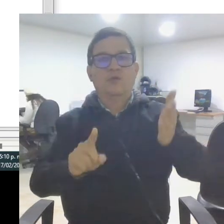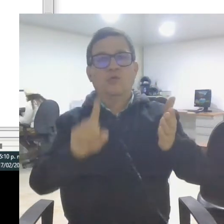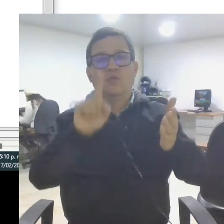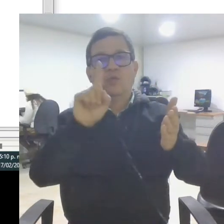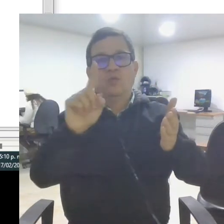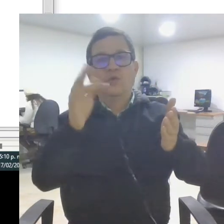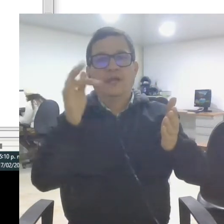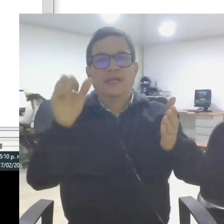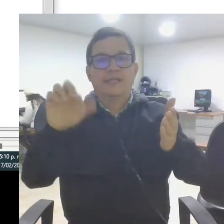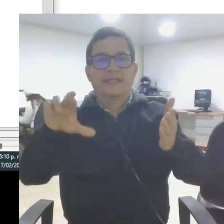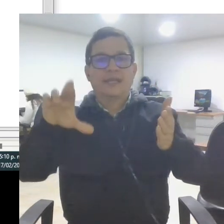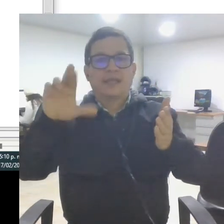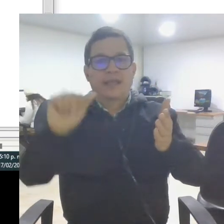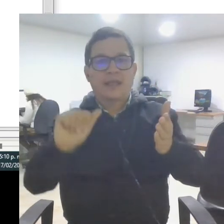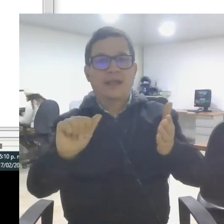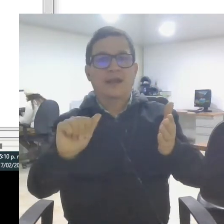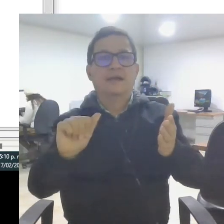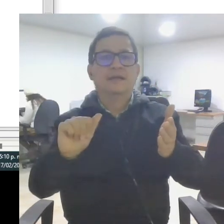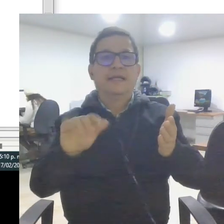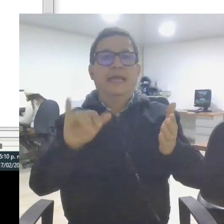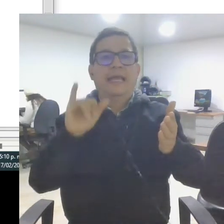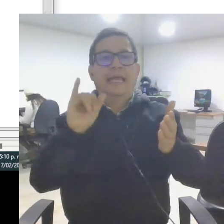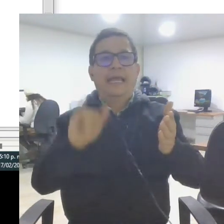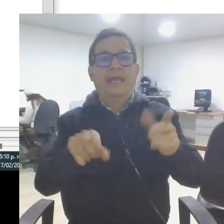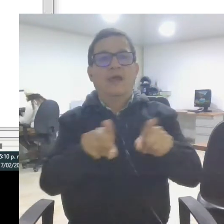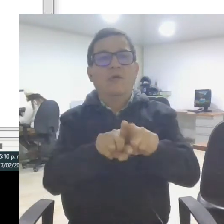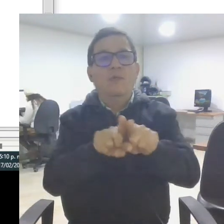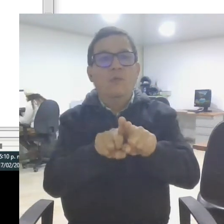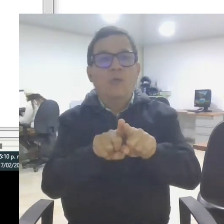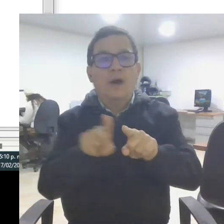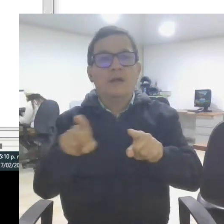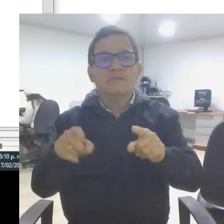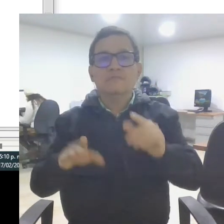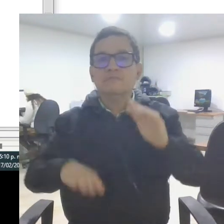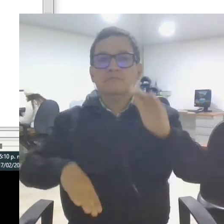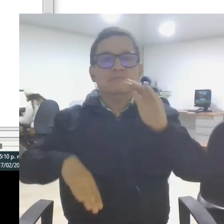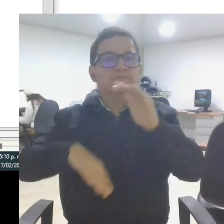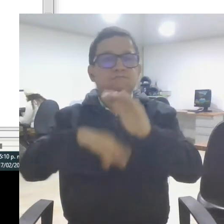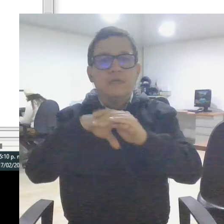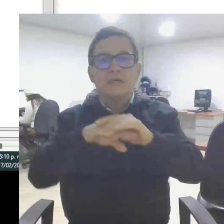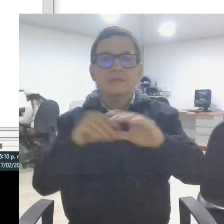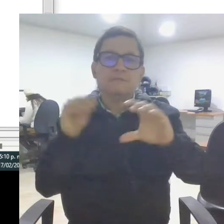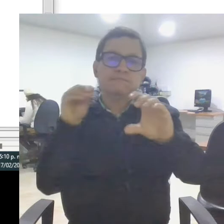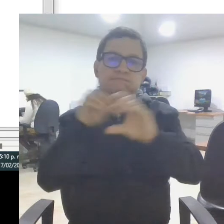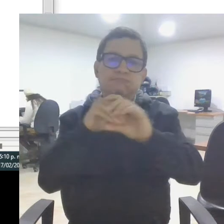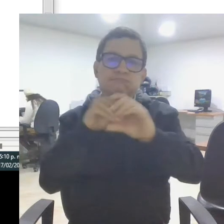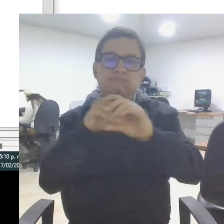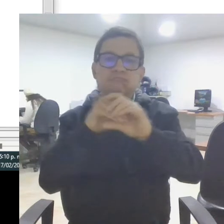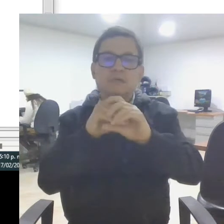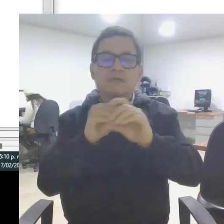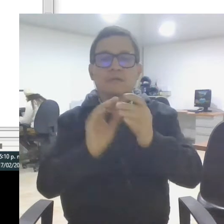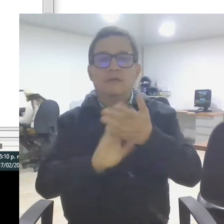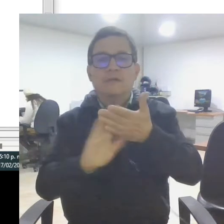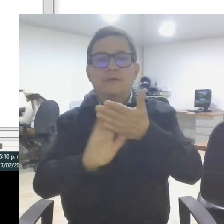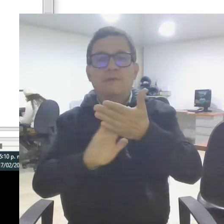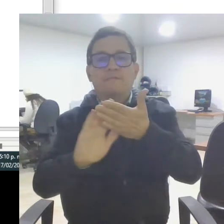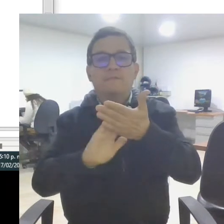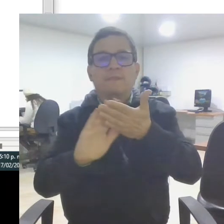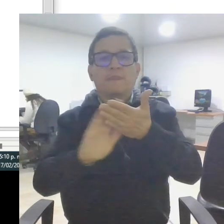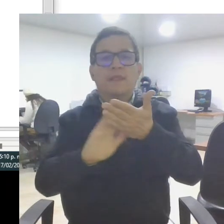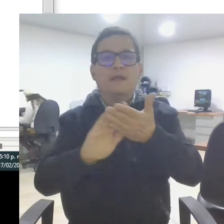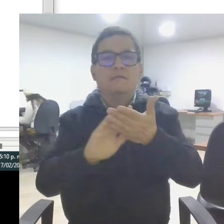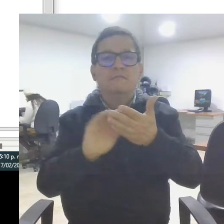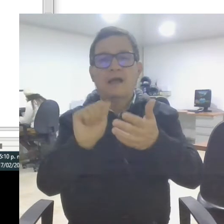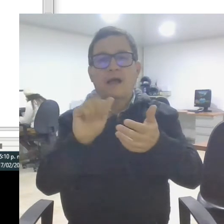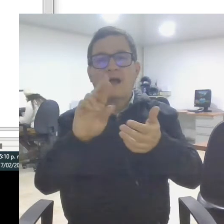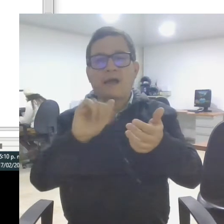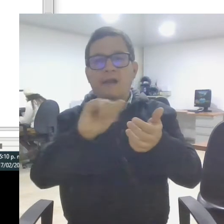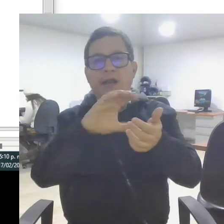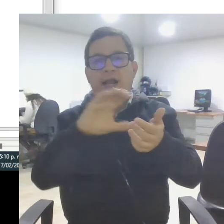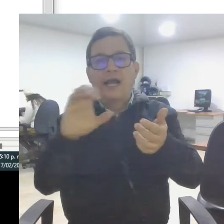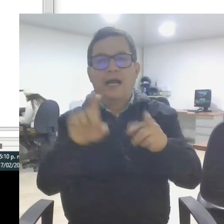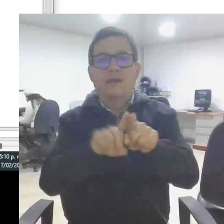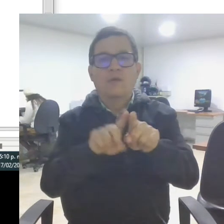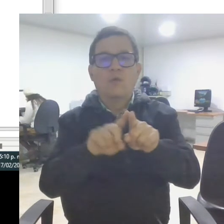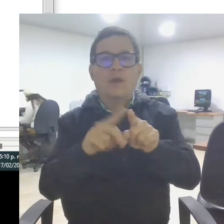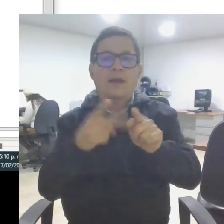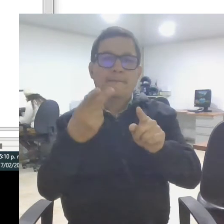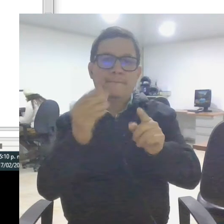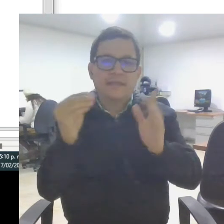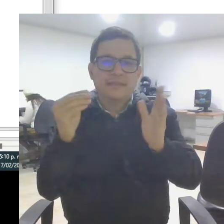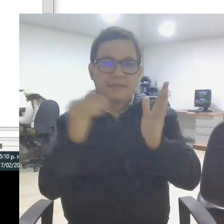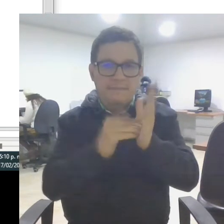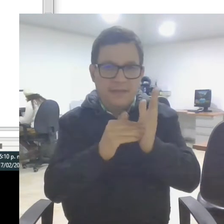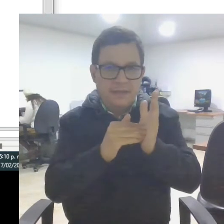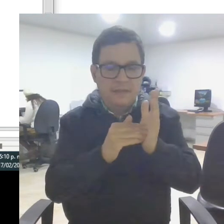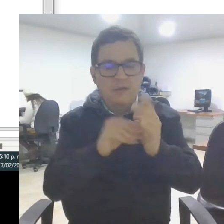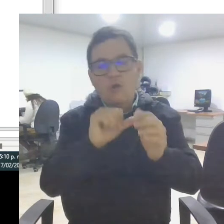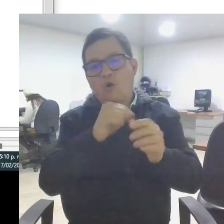La capacidad máxima para almacenar la información de los videojuegos: en promedio el videojuego arcade consume 20.000,